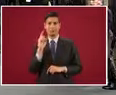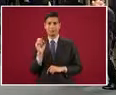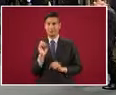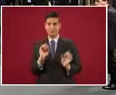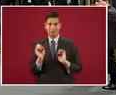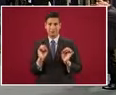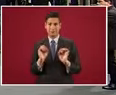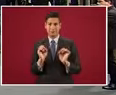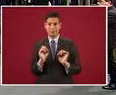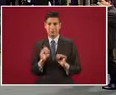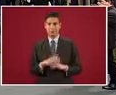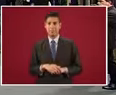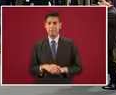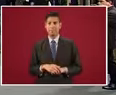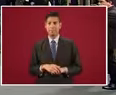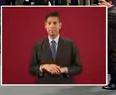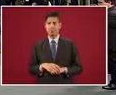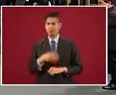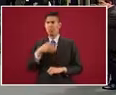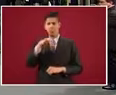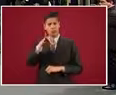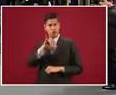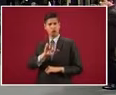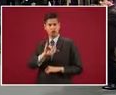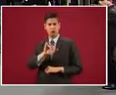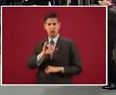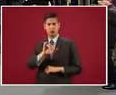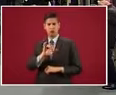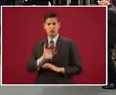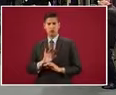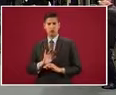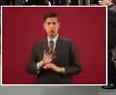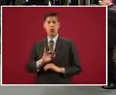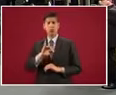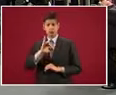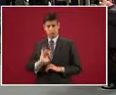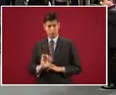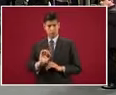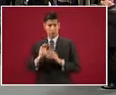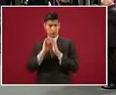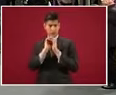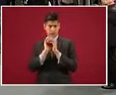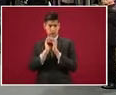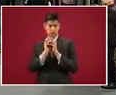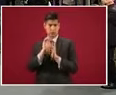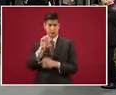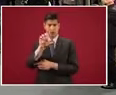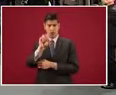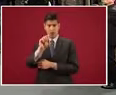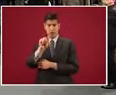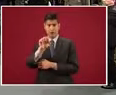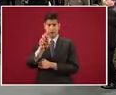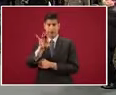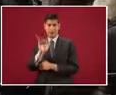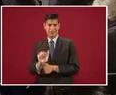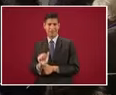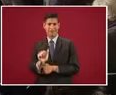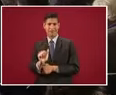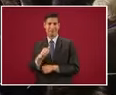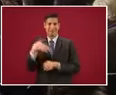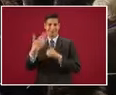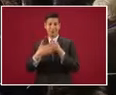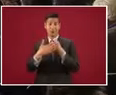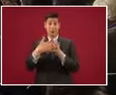¿Mande? Sí, sí. La lotería empieza en 15 días